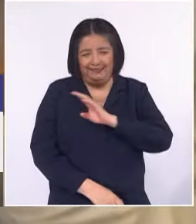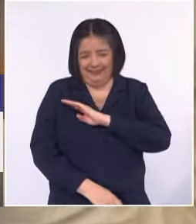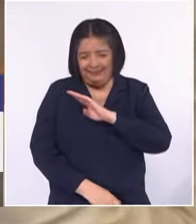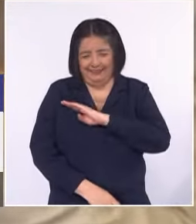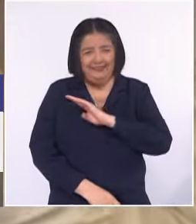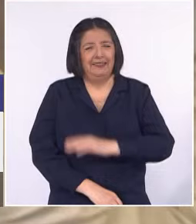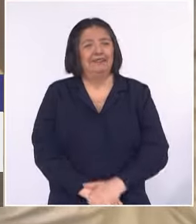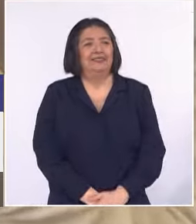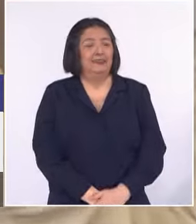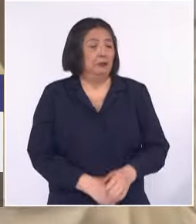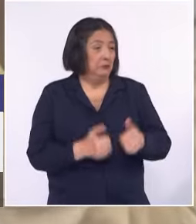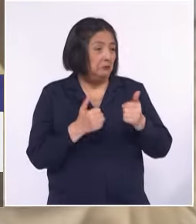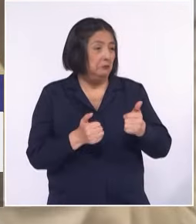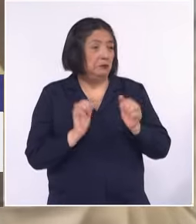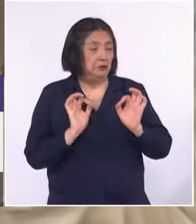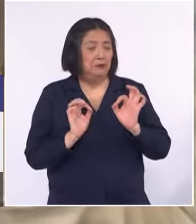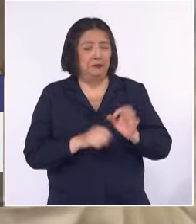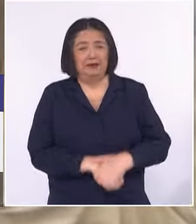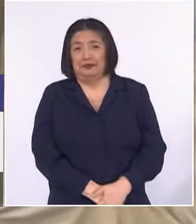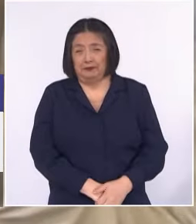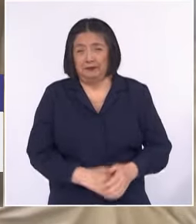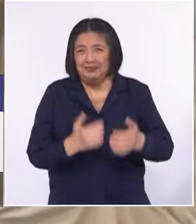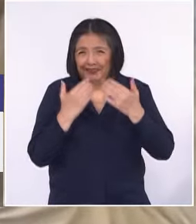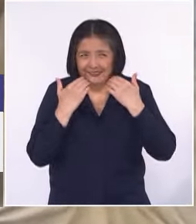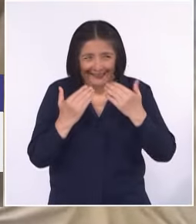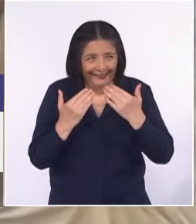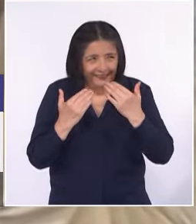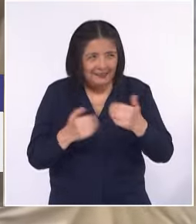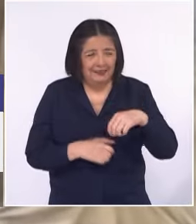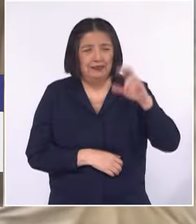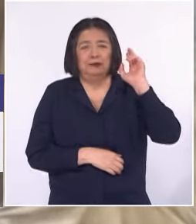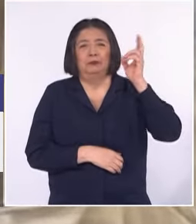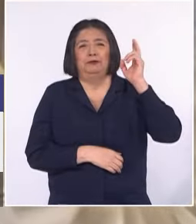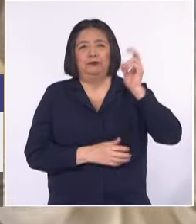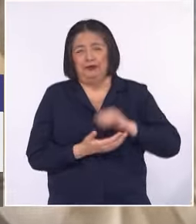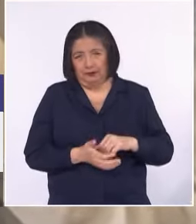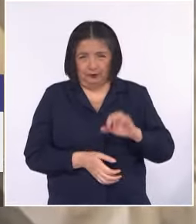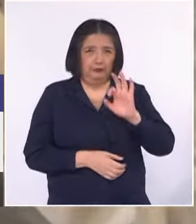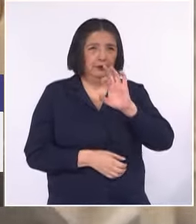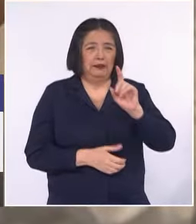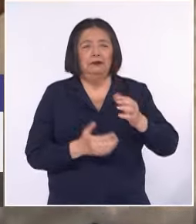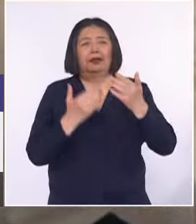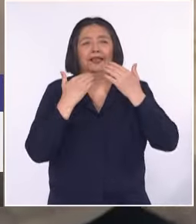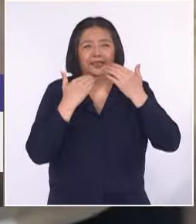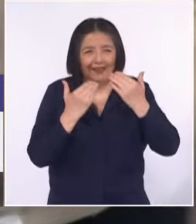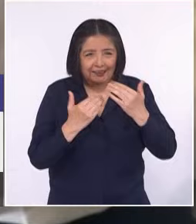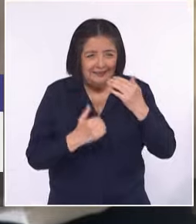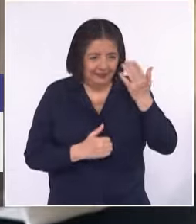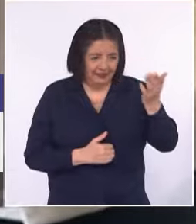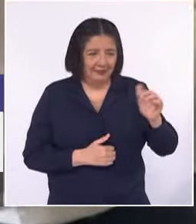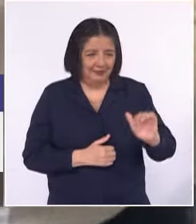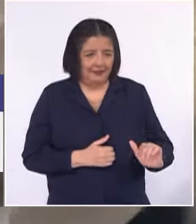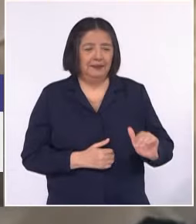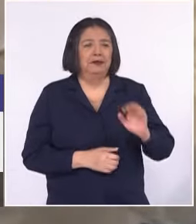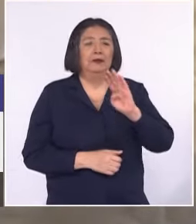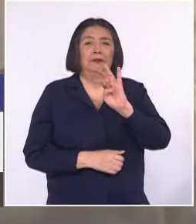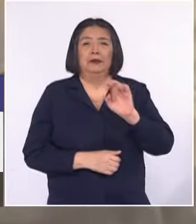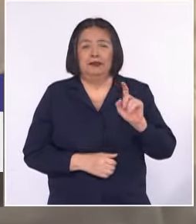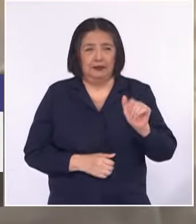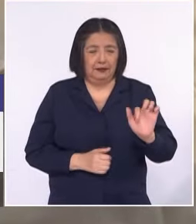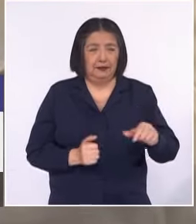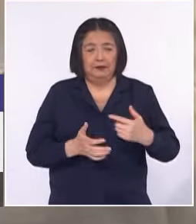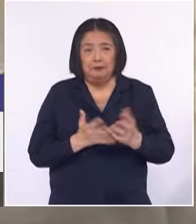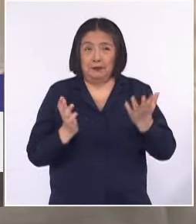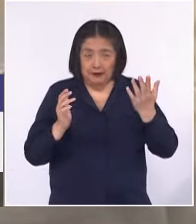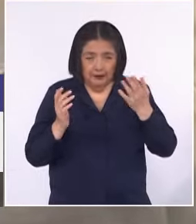El jueves. Buenísimo. Muchísimas gracias, profesor Fernando. Muchísimas gracias a ti, Briana, por permitirnos